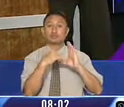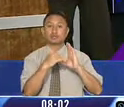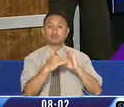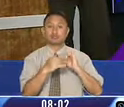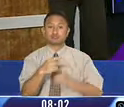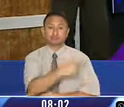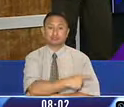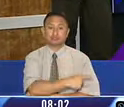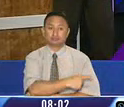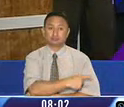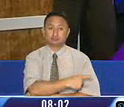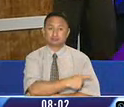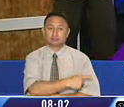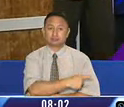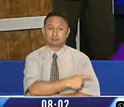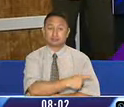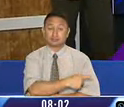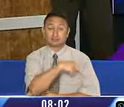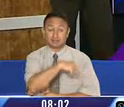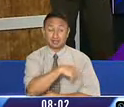está amable,